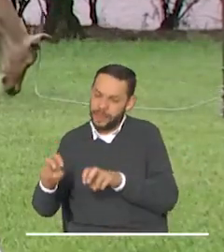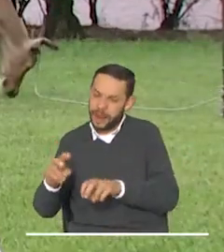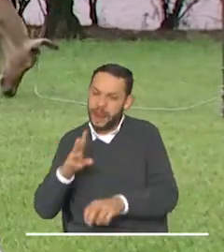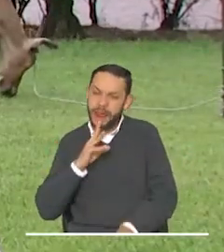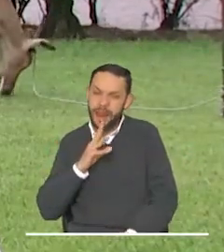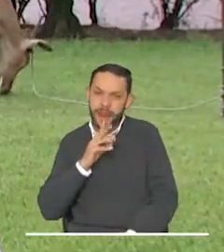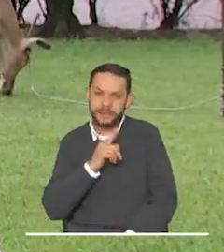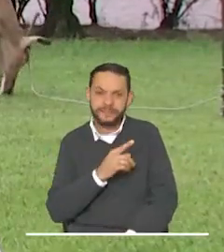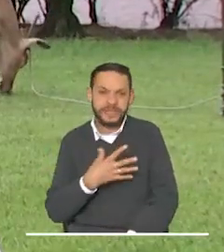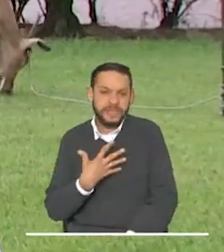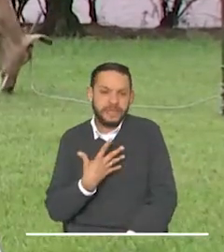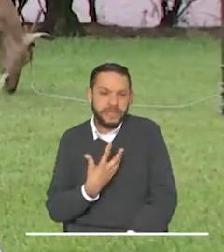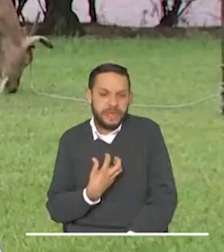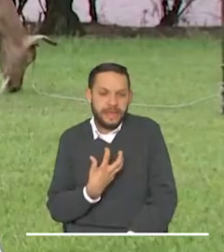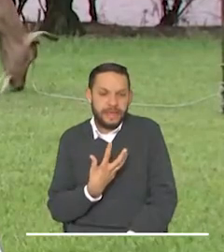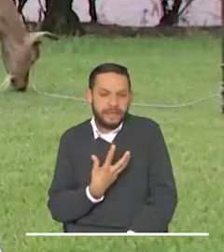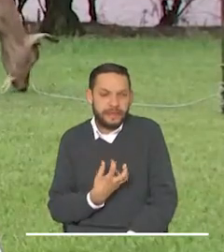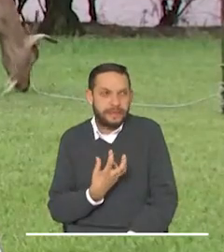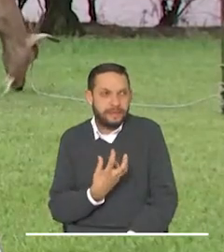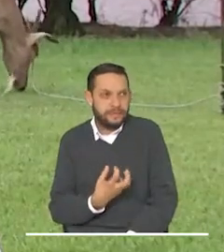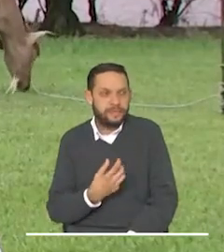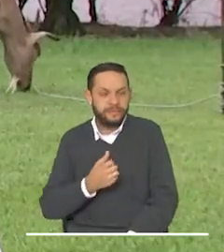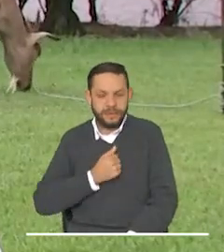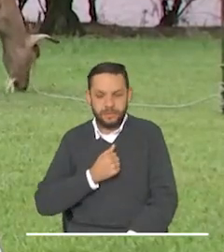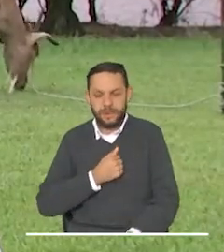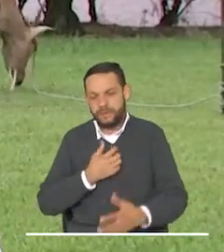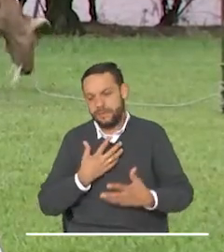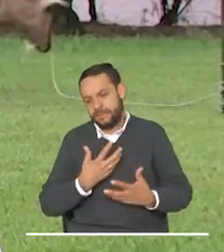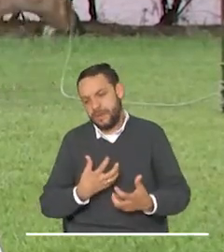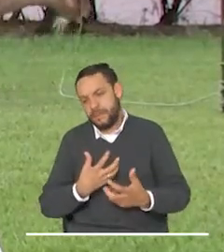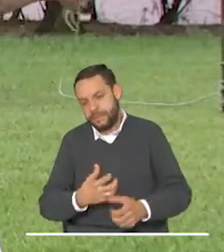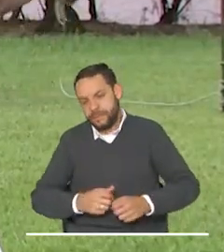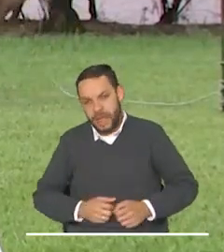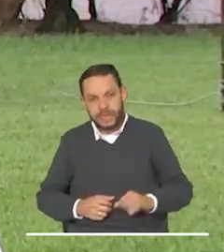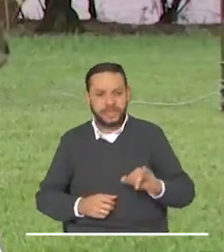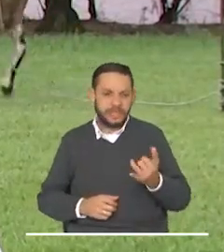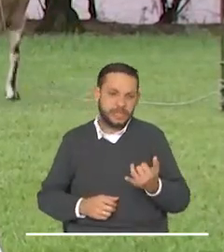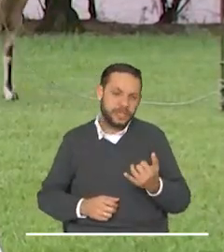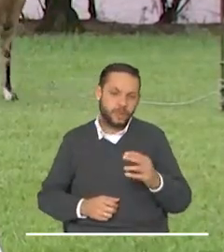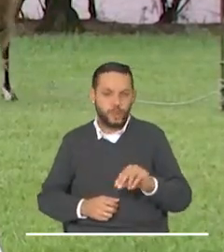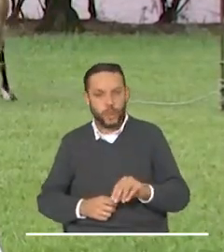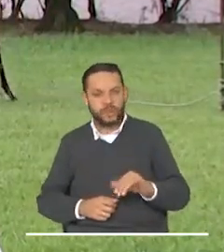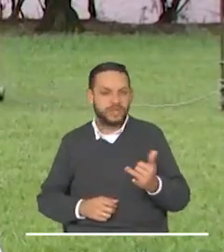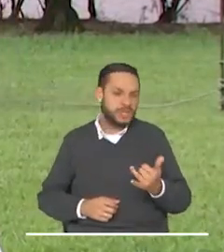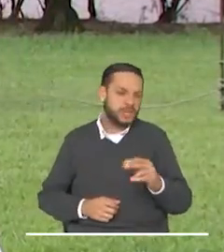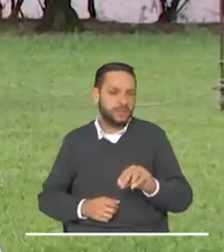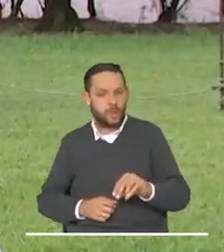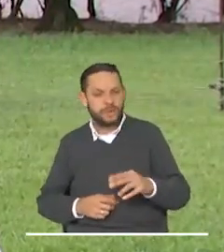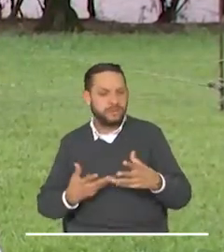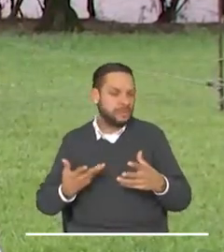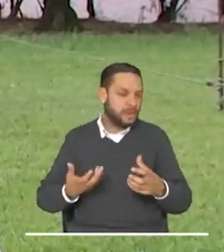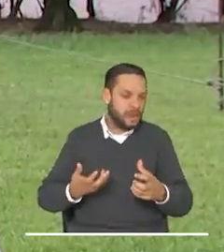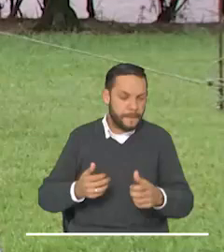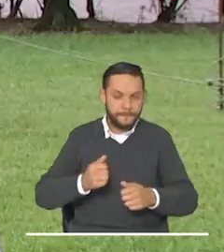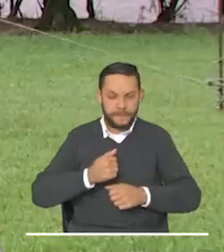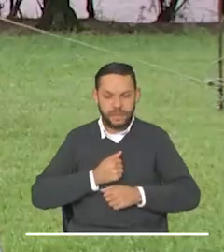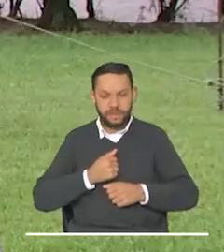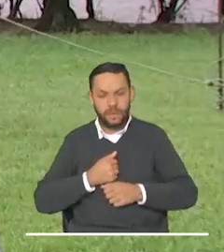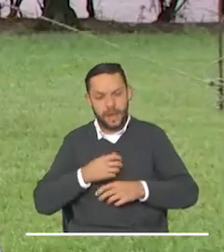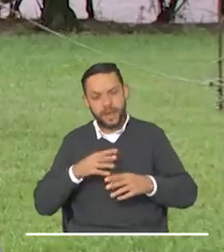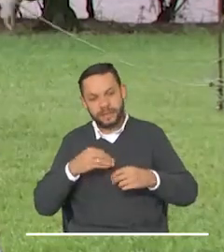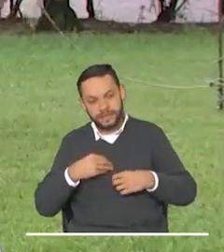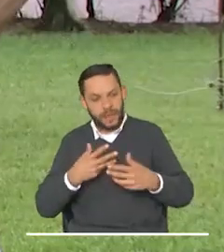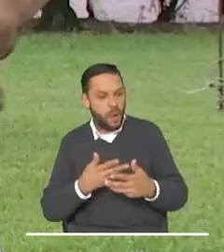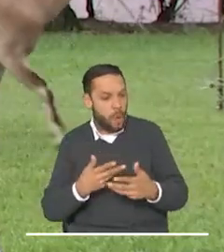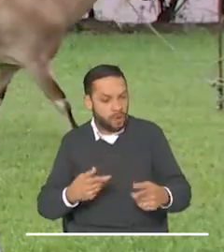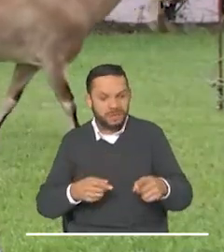el deseo y el estar deseantes que no es que sea bueno o malo simplemente él no reconocer ese objeto deseante de la vida